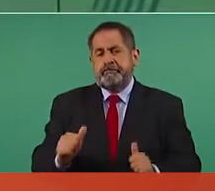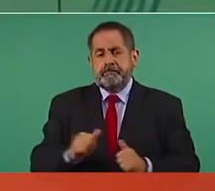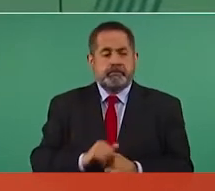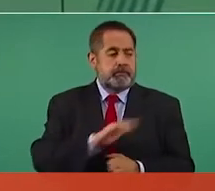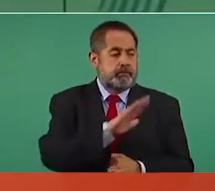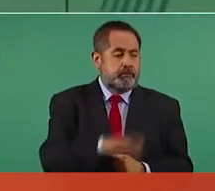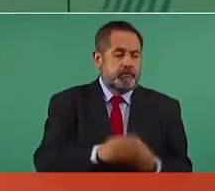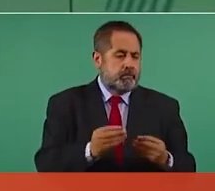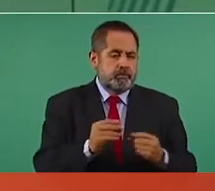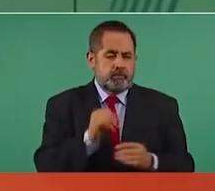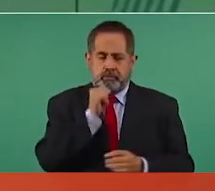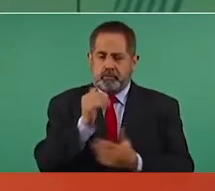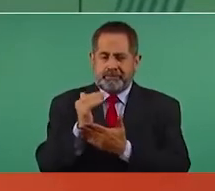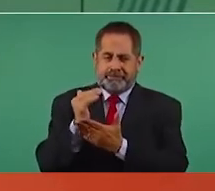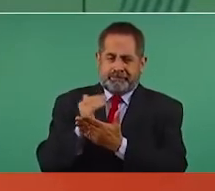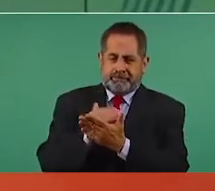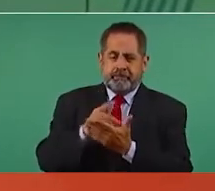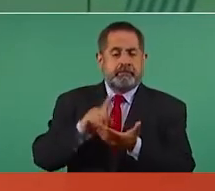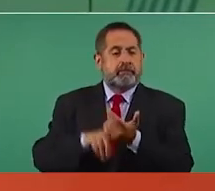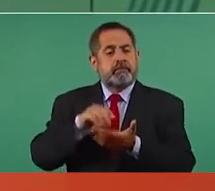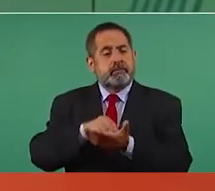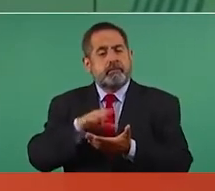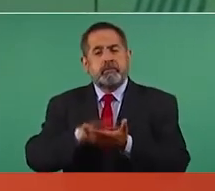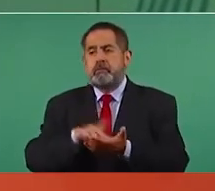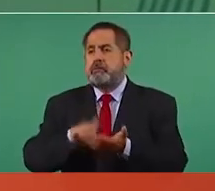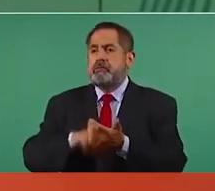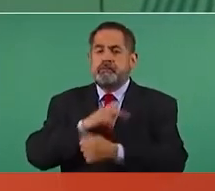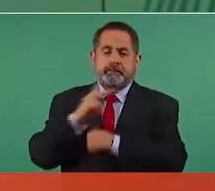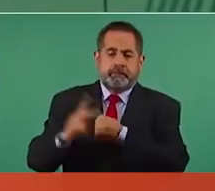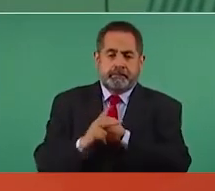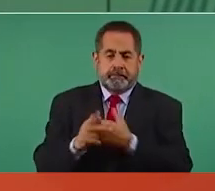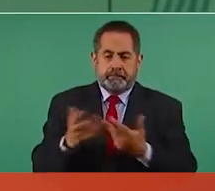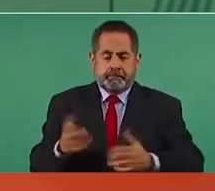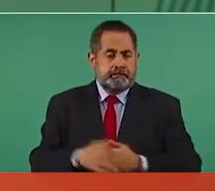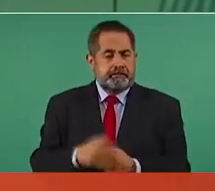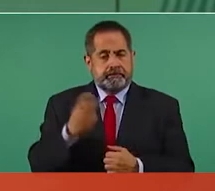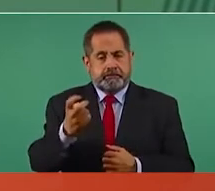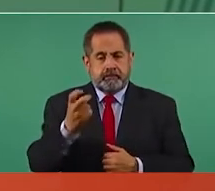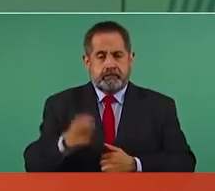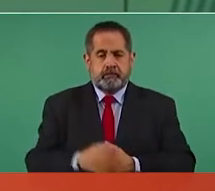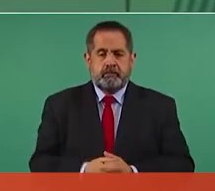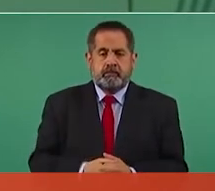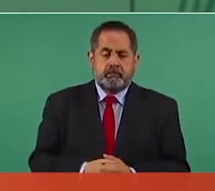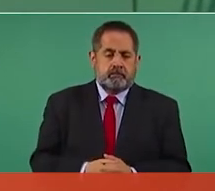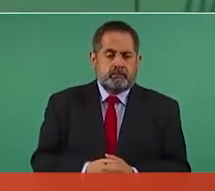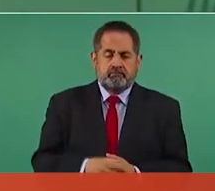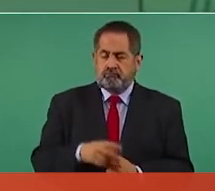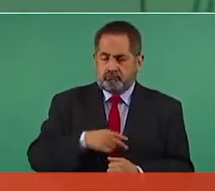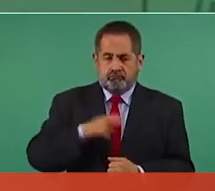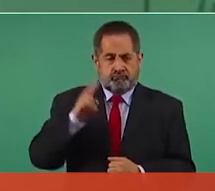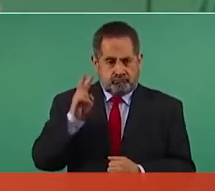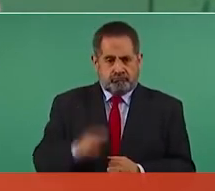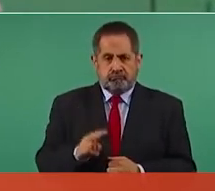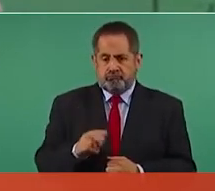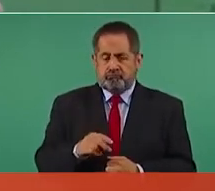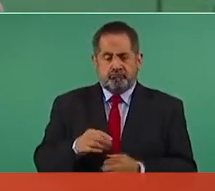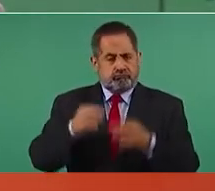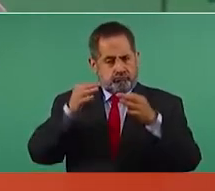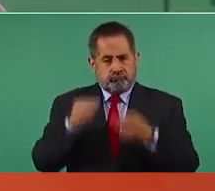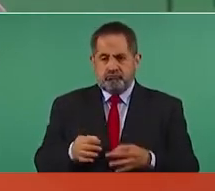está registrando en nuestro país. Por eso yo formalmente voy a